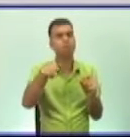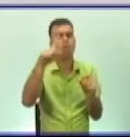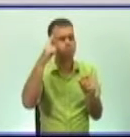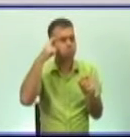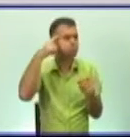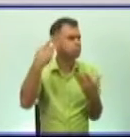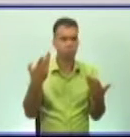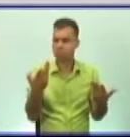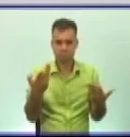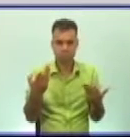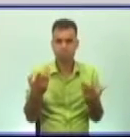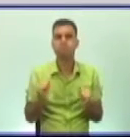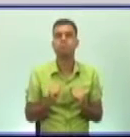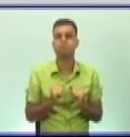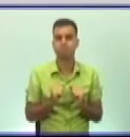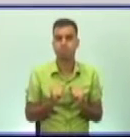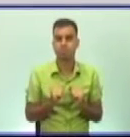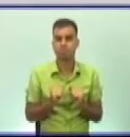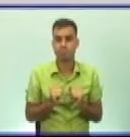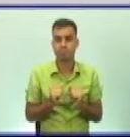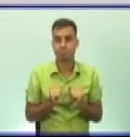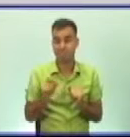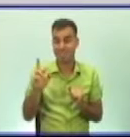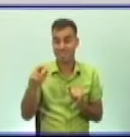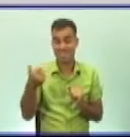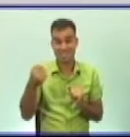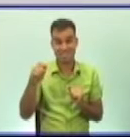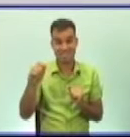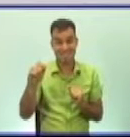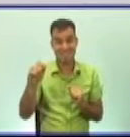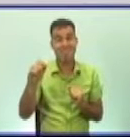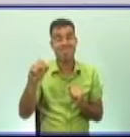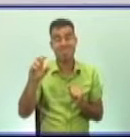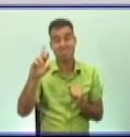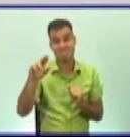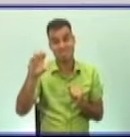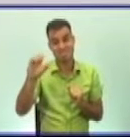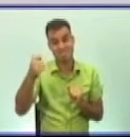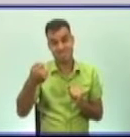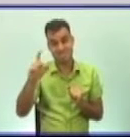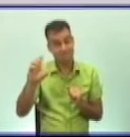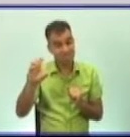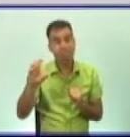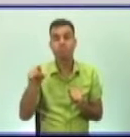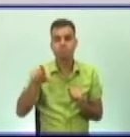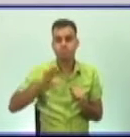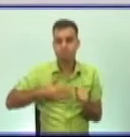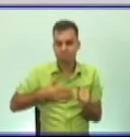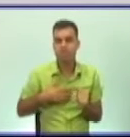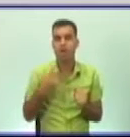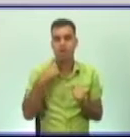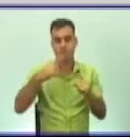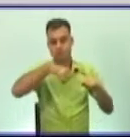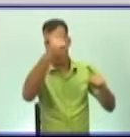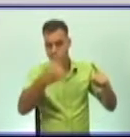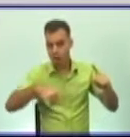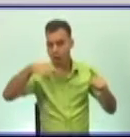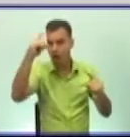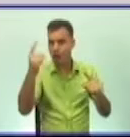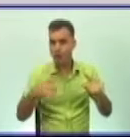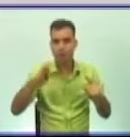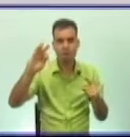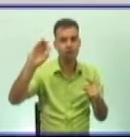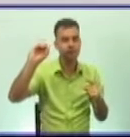determinaron seguramente el valor de la reactancia inductiva como el producto de la frecuencia de las oscilaciones forzadas